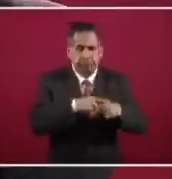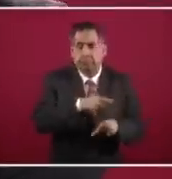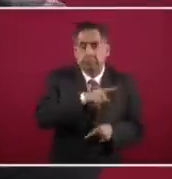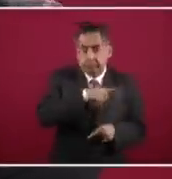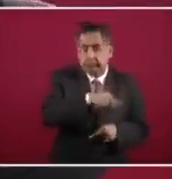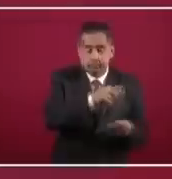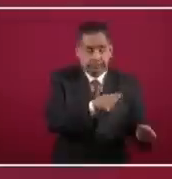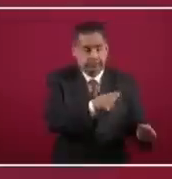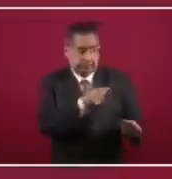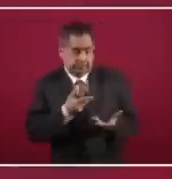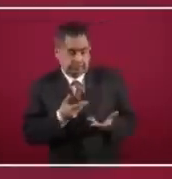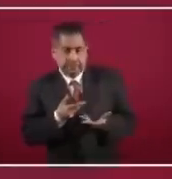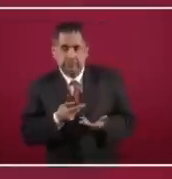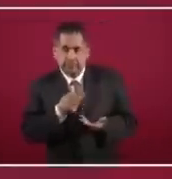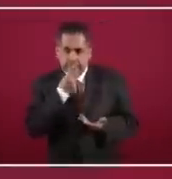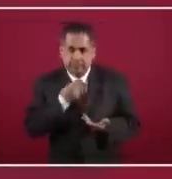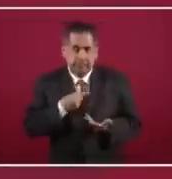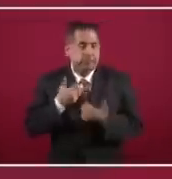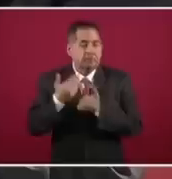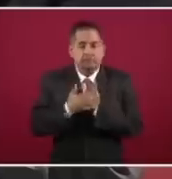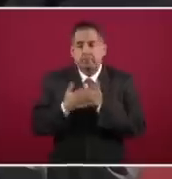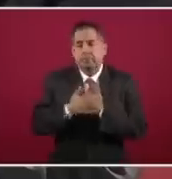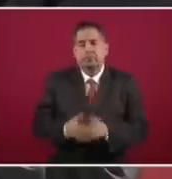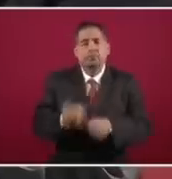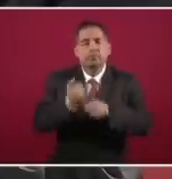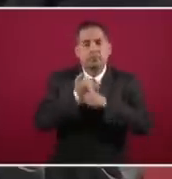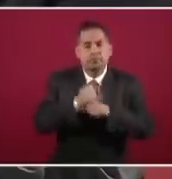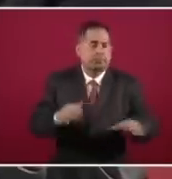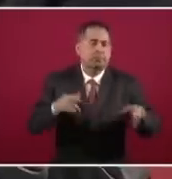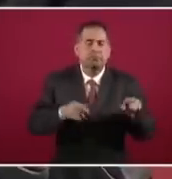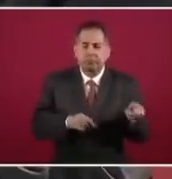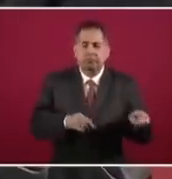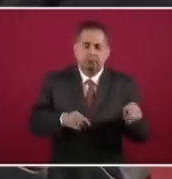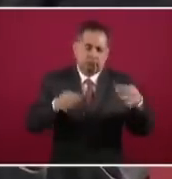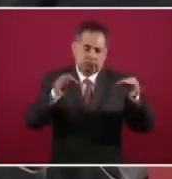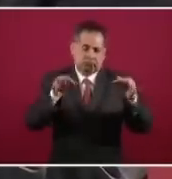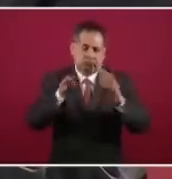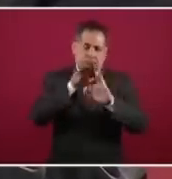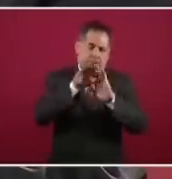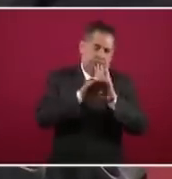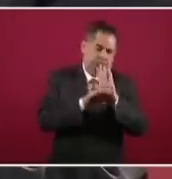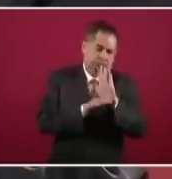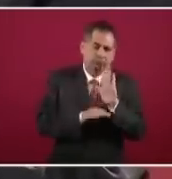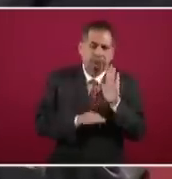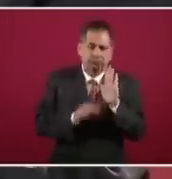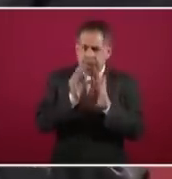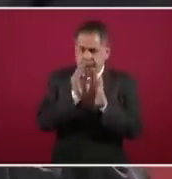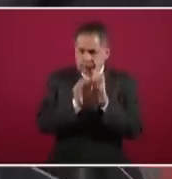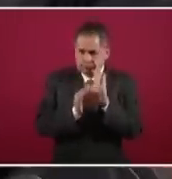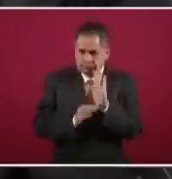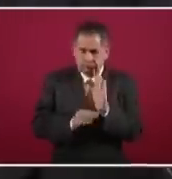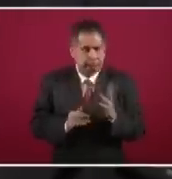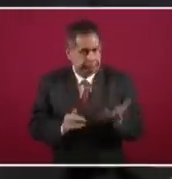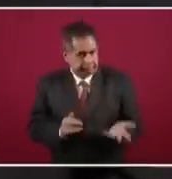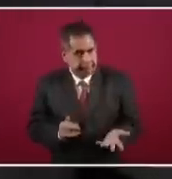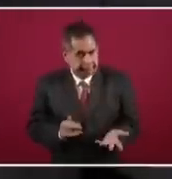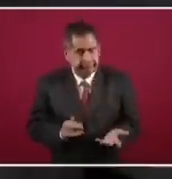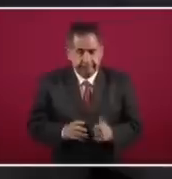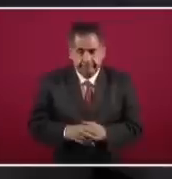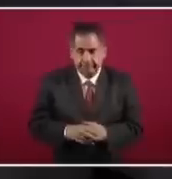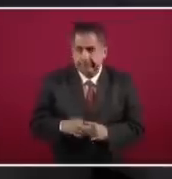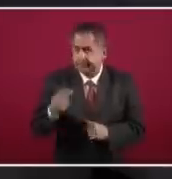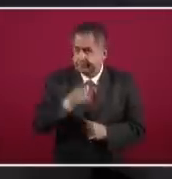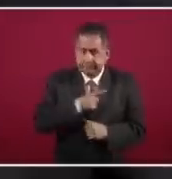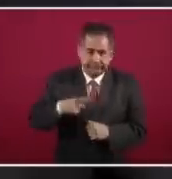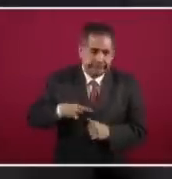informaron que iban a dar a conocer un documento y hay que